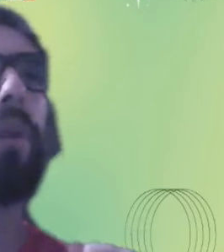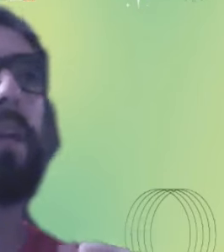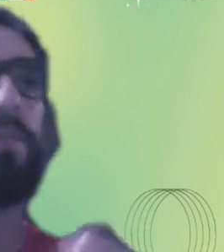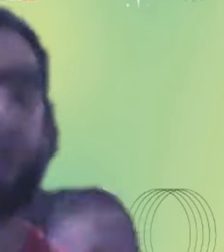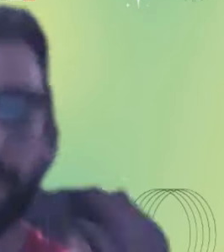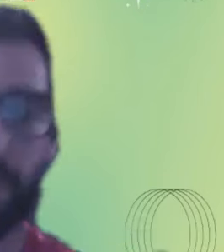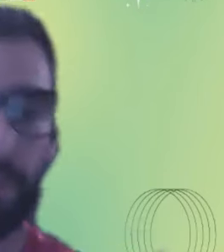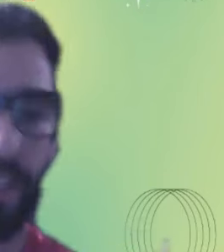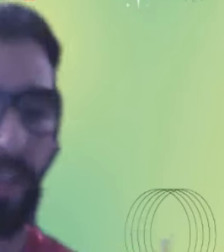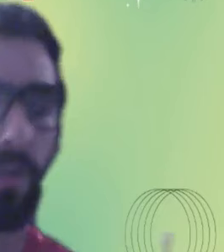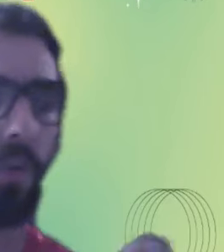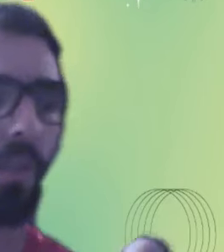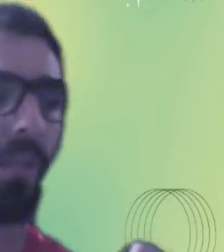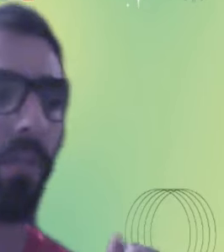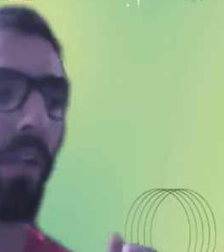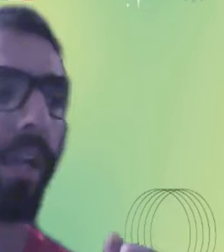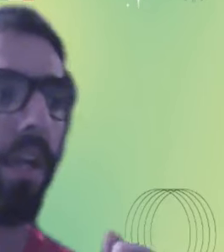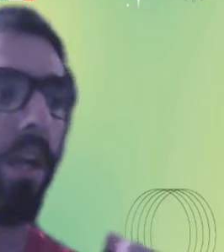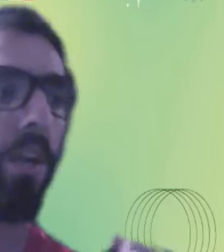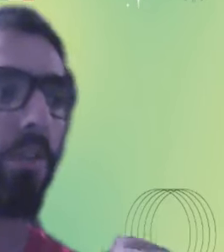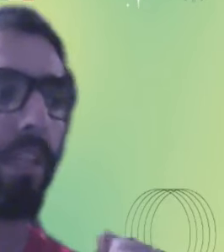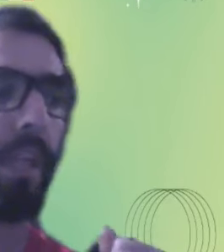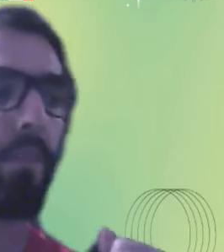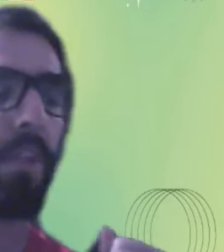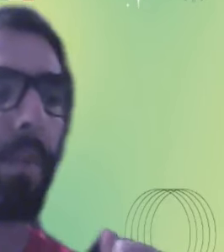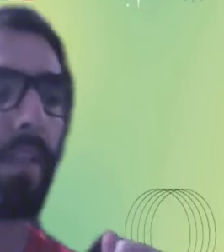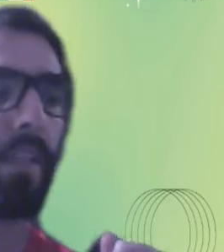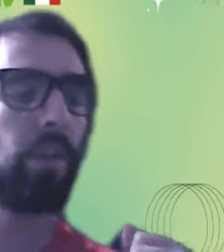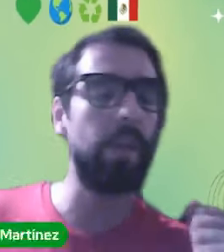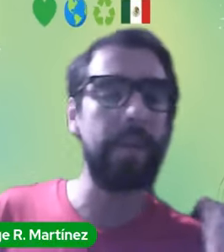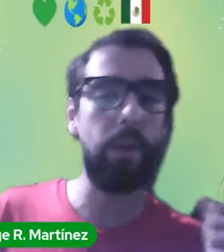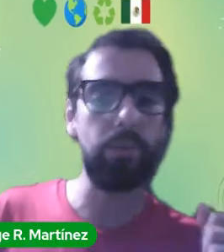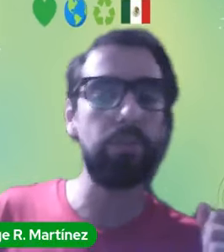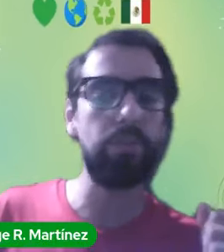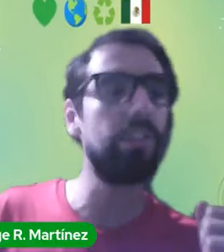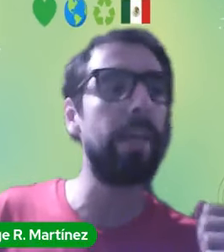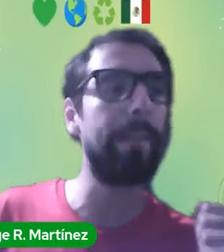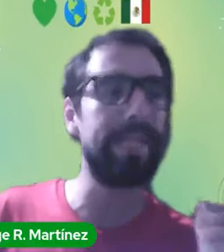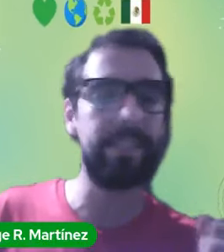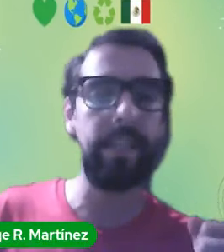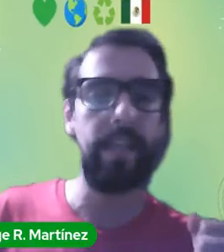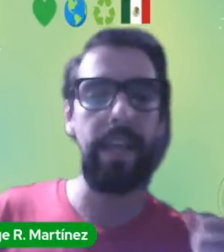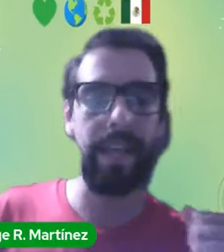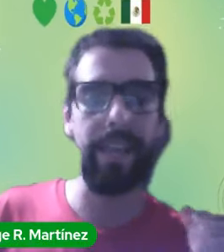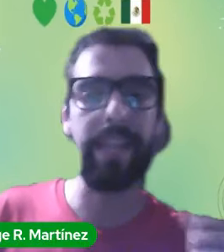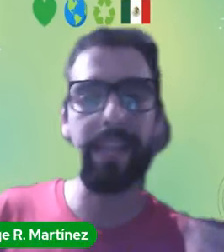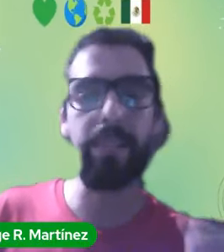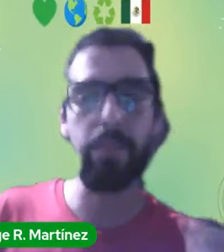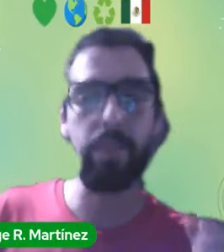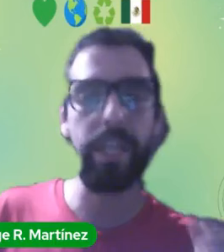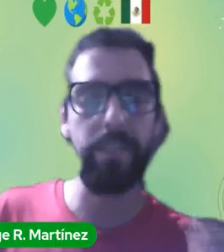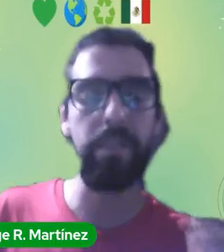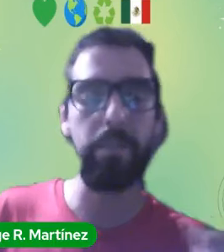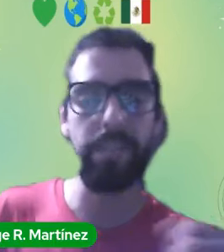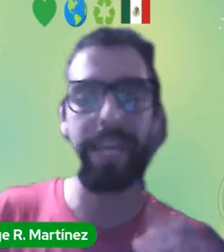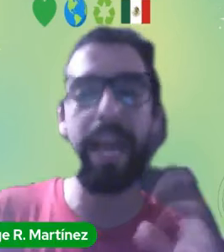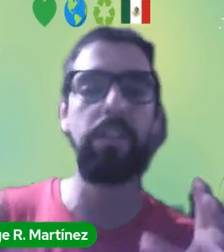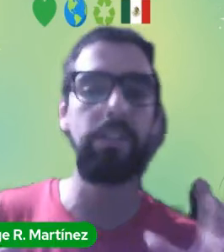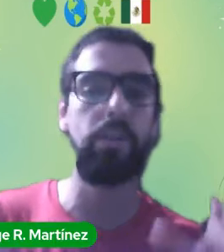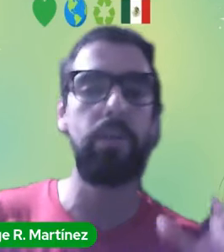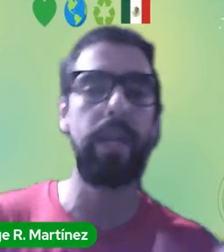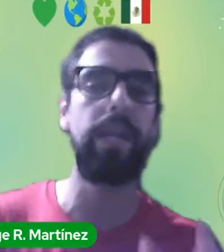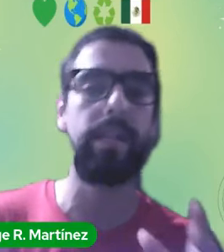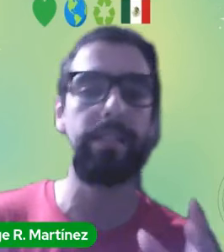también yo voy cerrando concluyendo que nos quedamos realmente todavía cortos no se aprecia la realidad del mundo en el que vivimos el gran